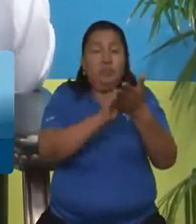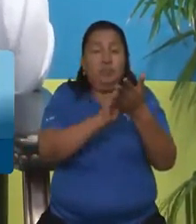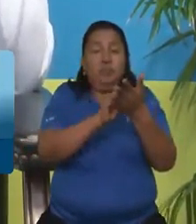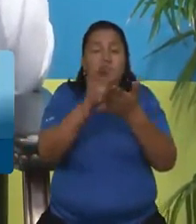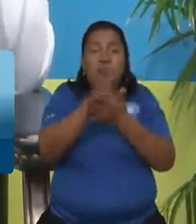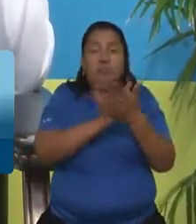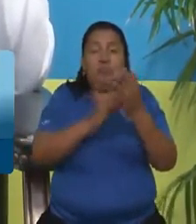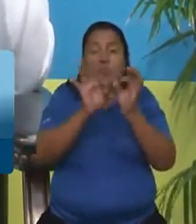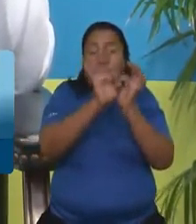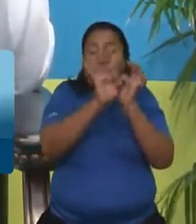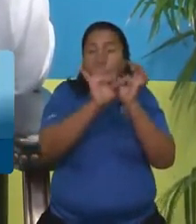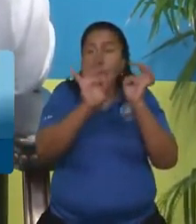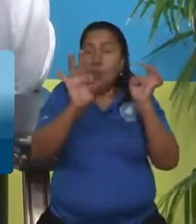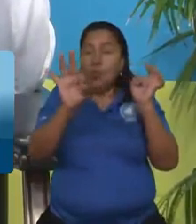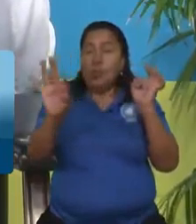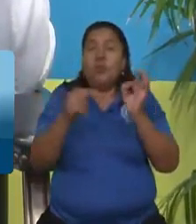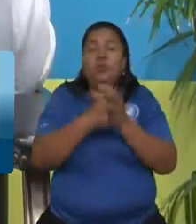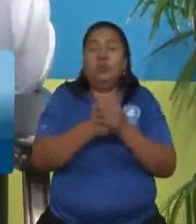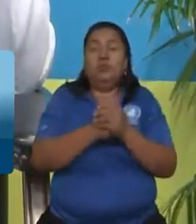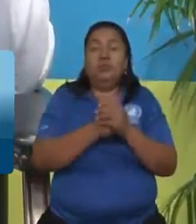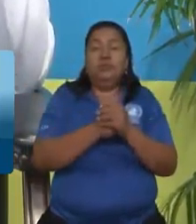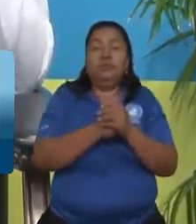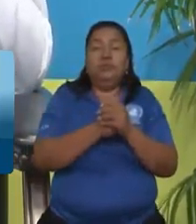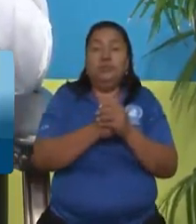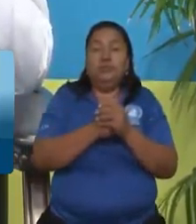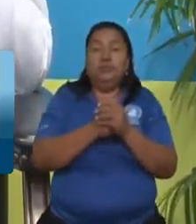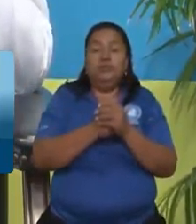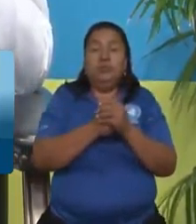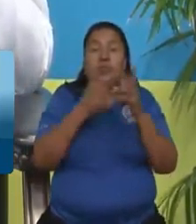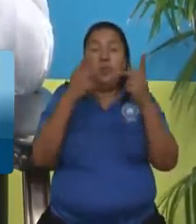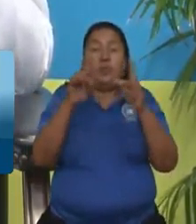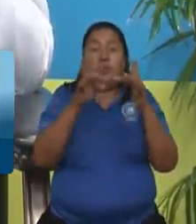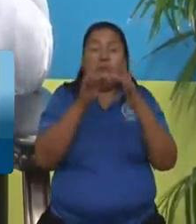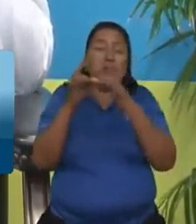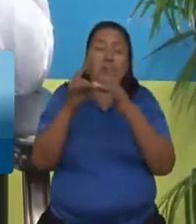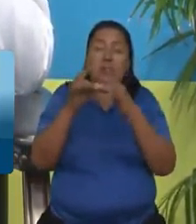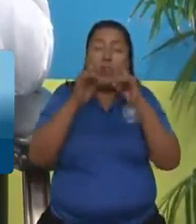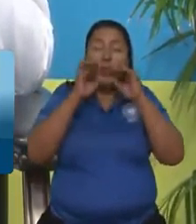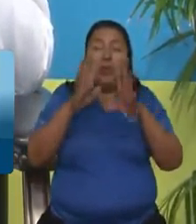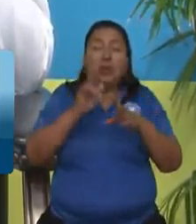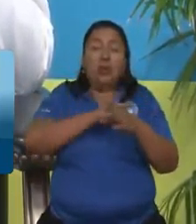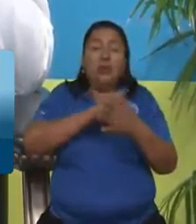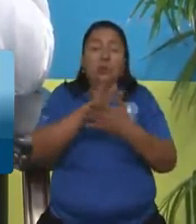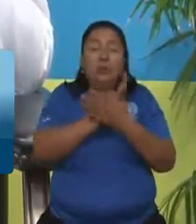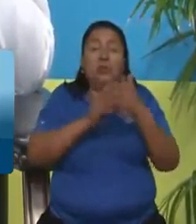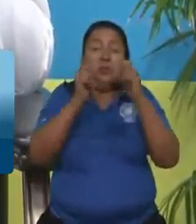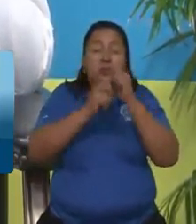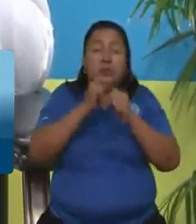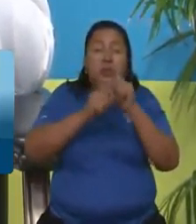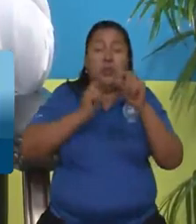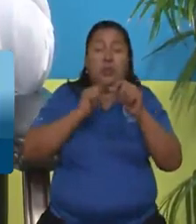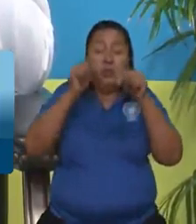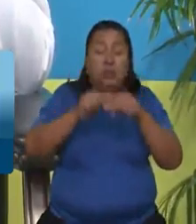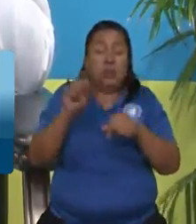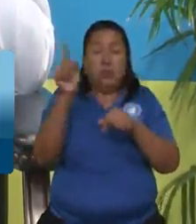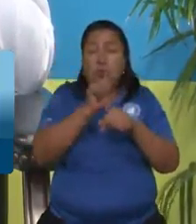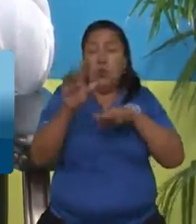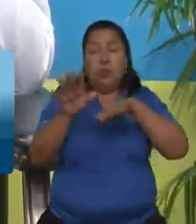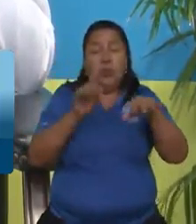con trabas o introducir el dedo, ¿verdad?, o lacerarlo, pues. Ya la parte del oído medio,